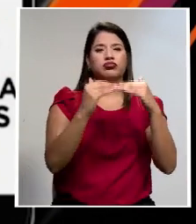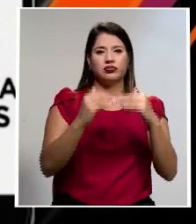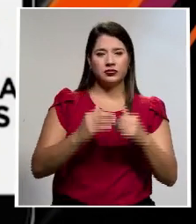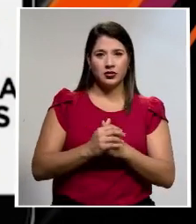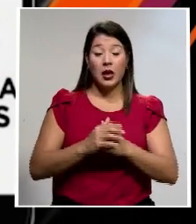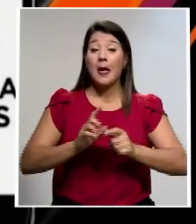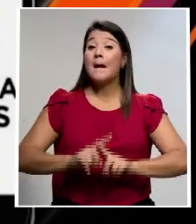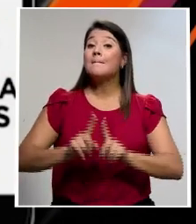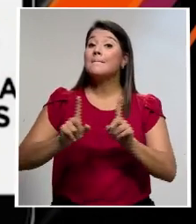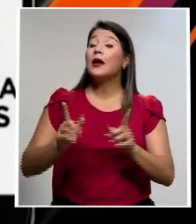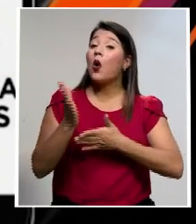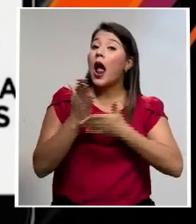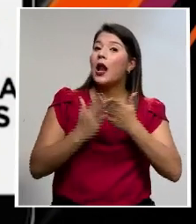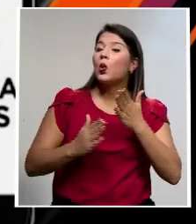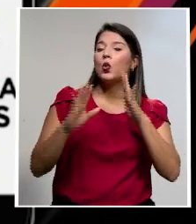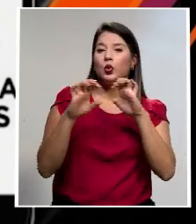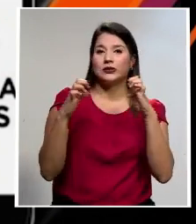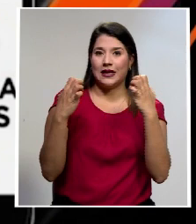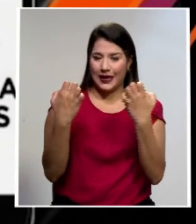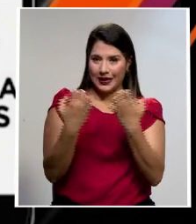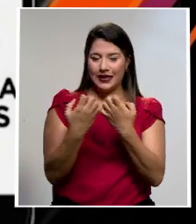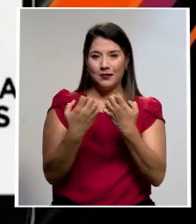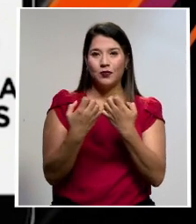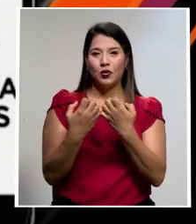algunos equipos, algunas selecciones de los que están